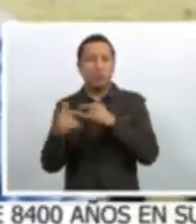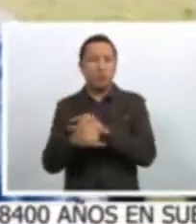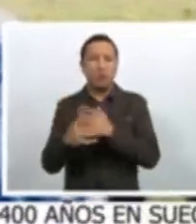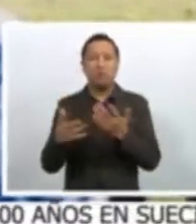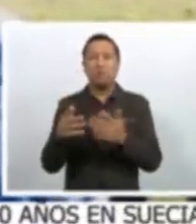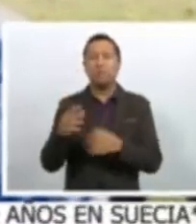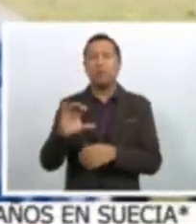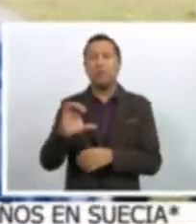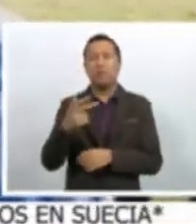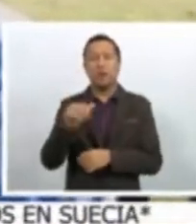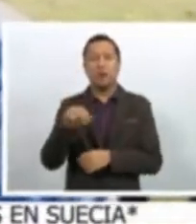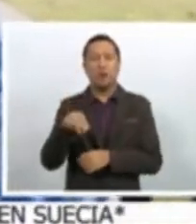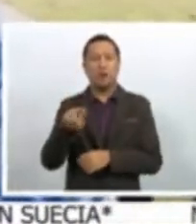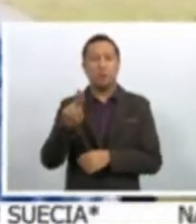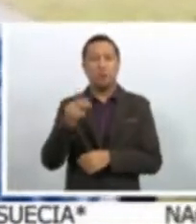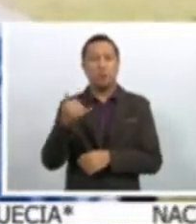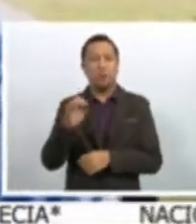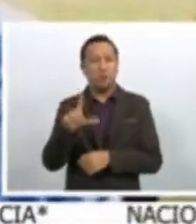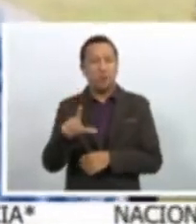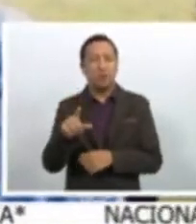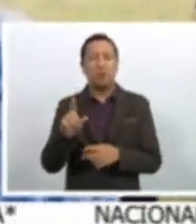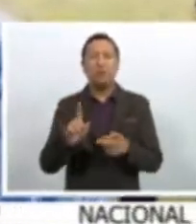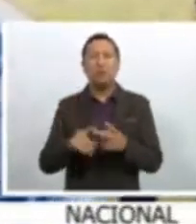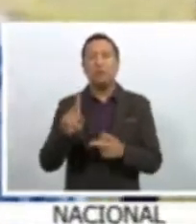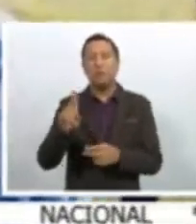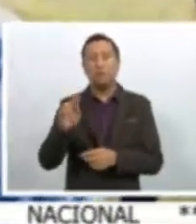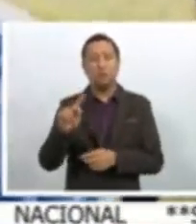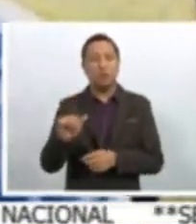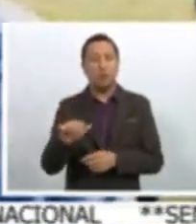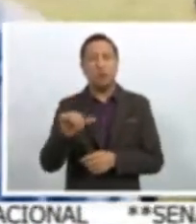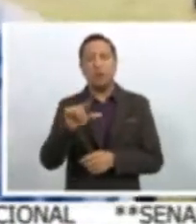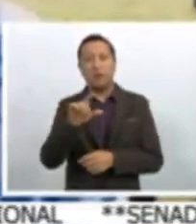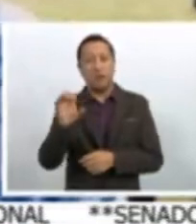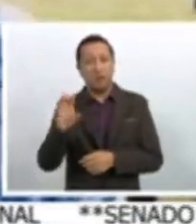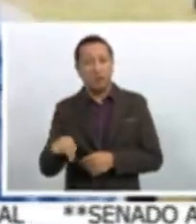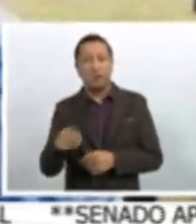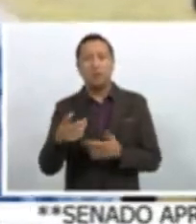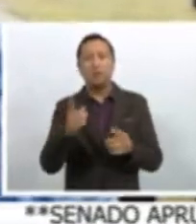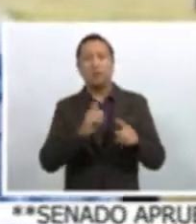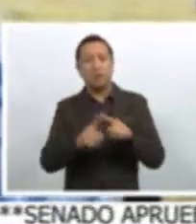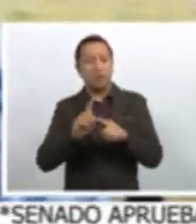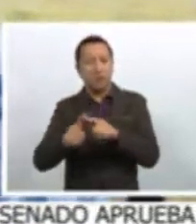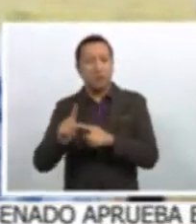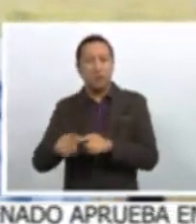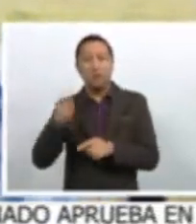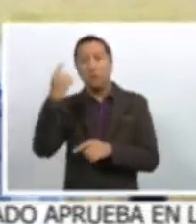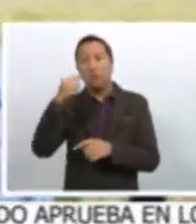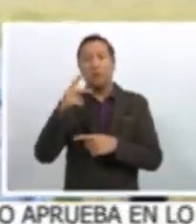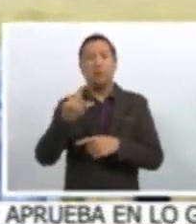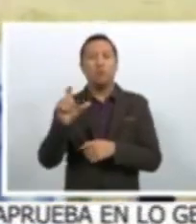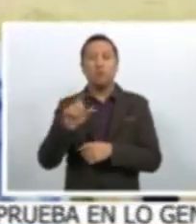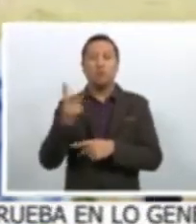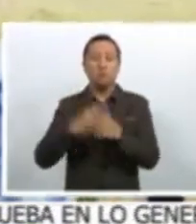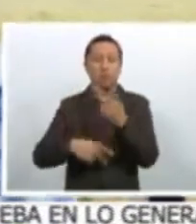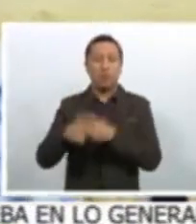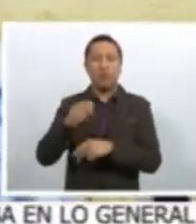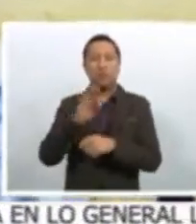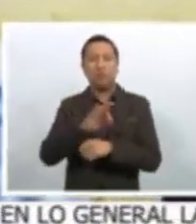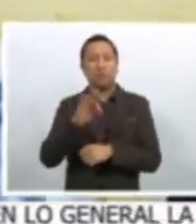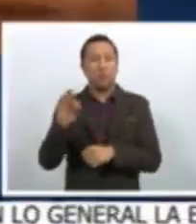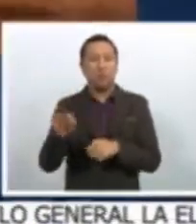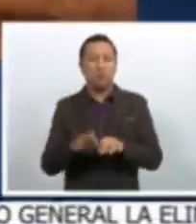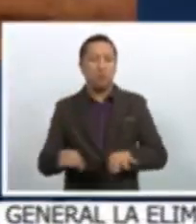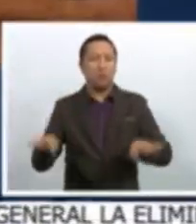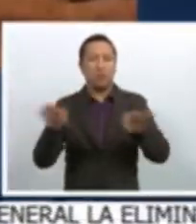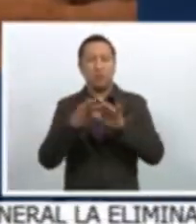Allen. Ya estamos trabajando sobre ese tema, de tal forma, amigos, de que cuando ya lleguen las épocas decembrinas tengamos todo Tulum